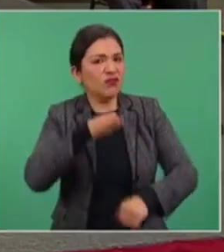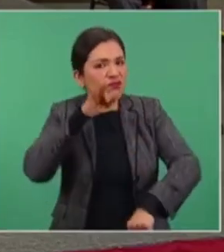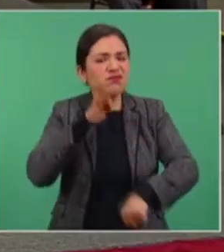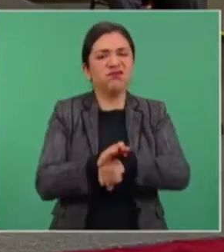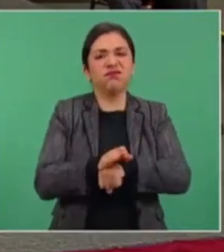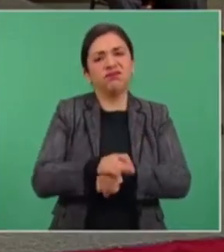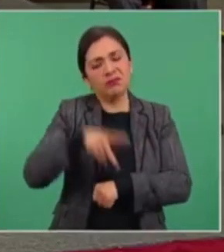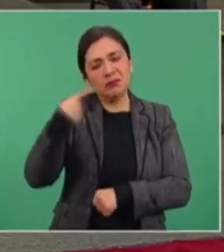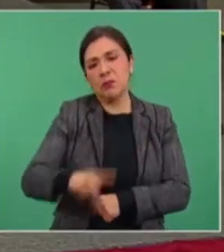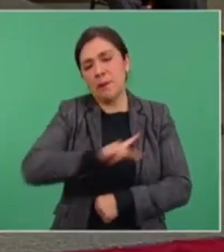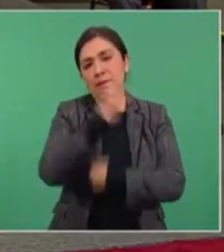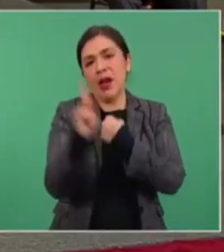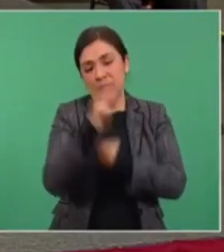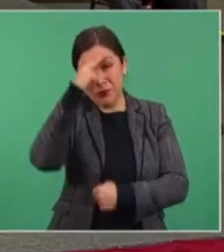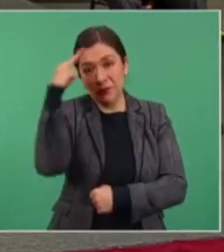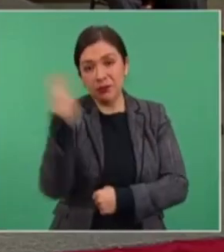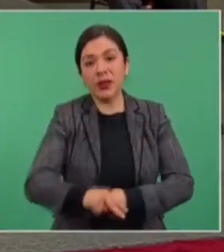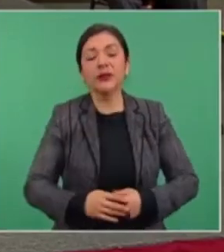nacionalista,